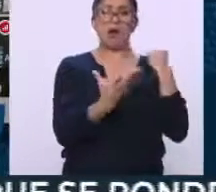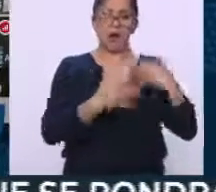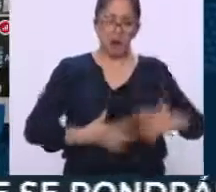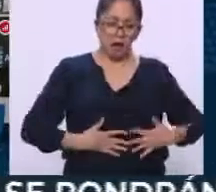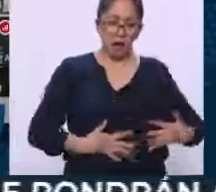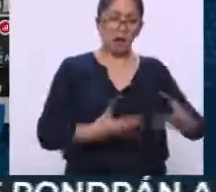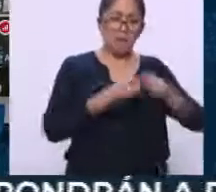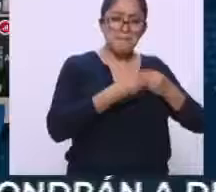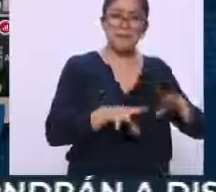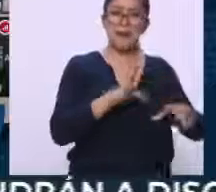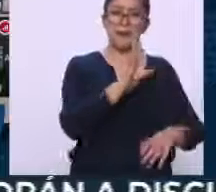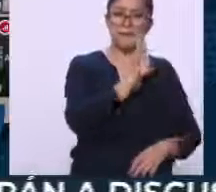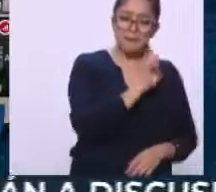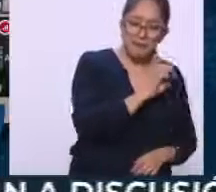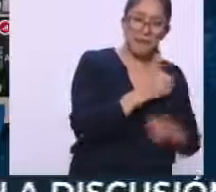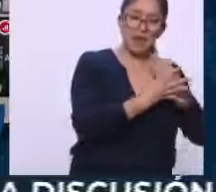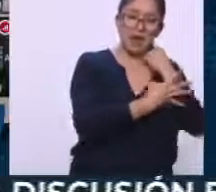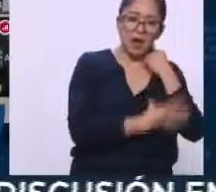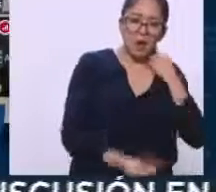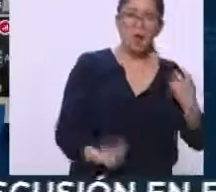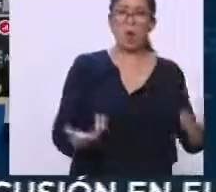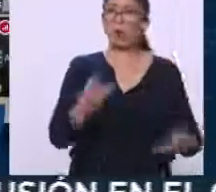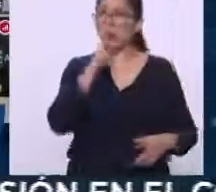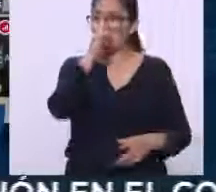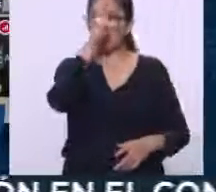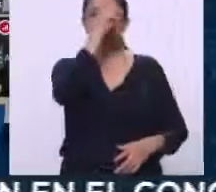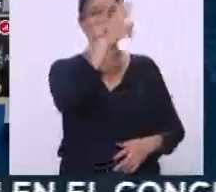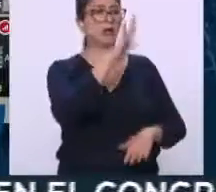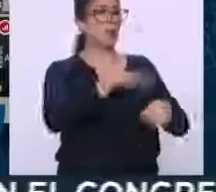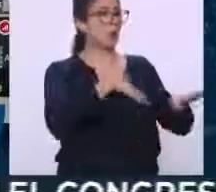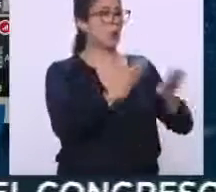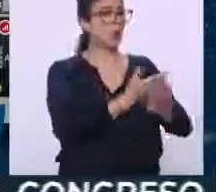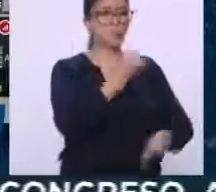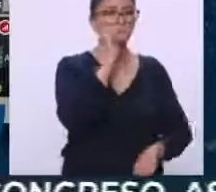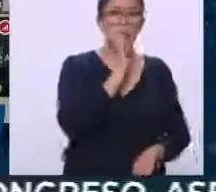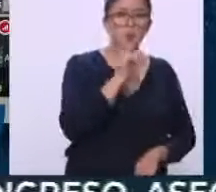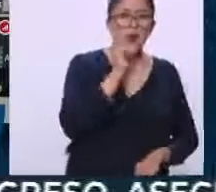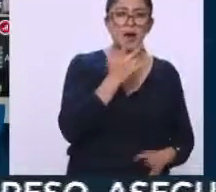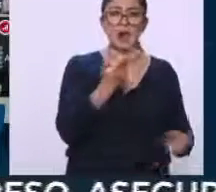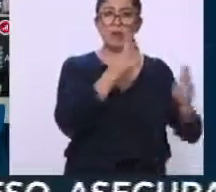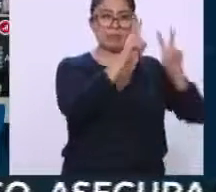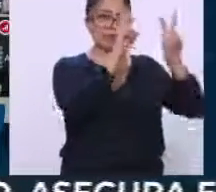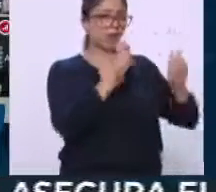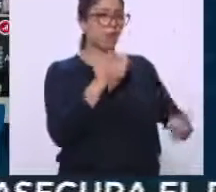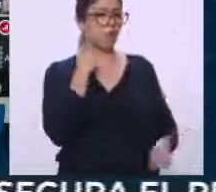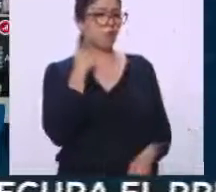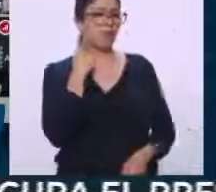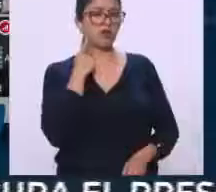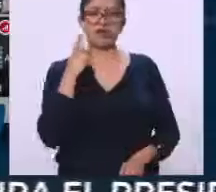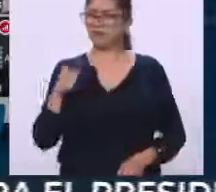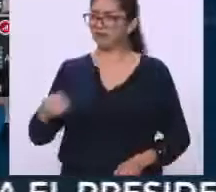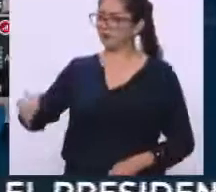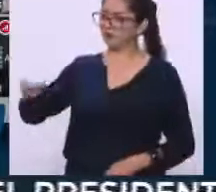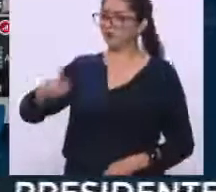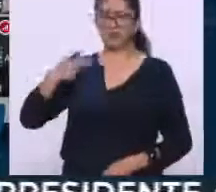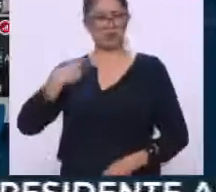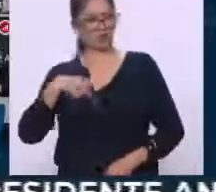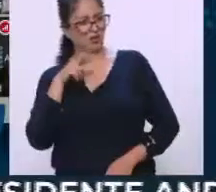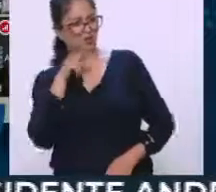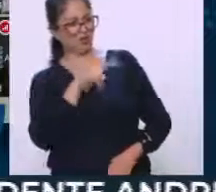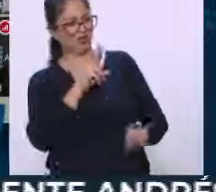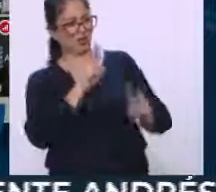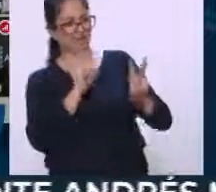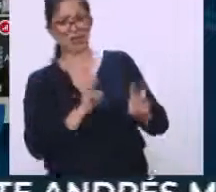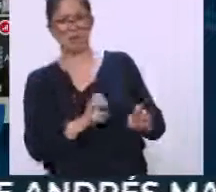nadie hablaba de aborto, de la violencia contra las mujeres como parte de nuestra agenda política, pues todo el mundo se queda. La legalización de la marihuana,